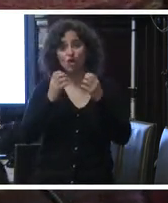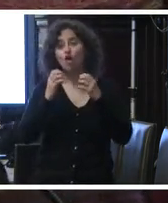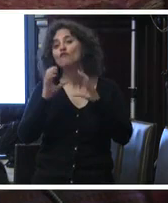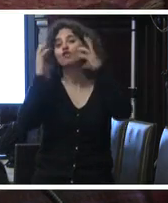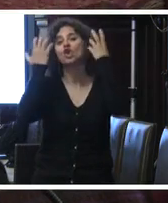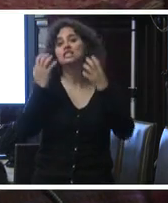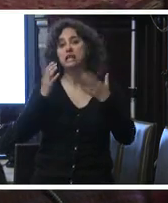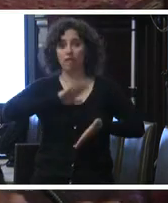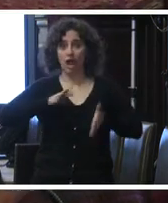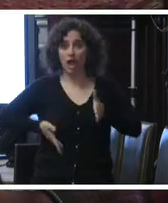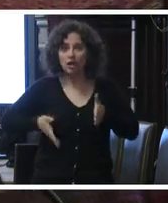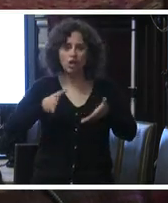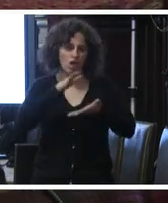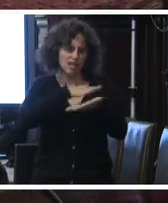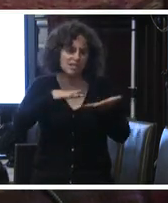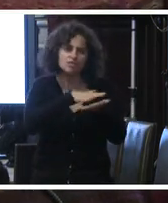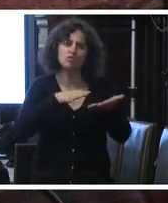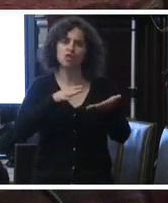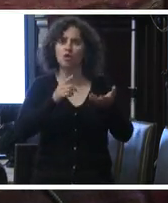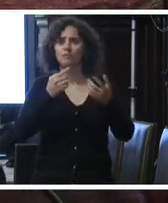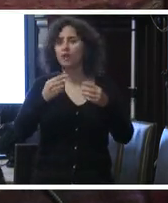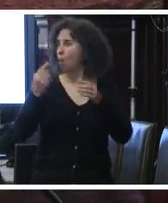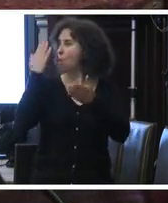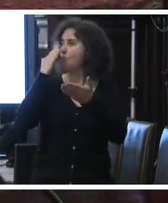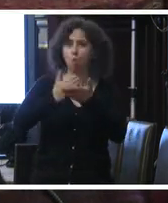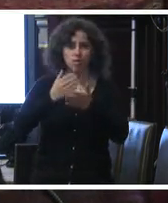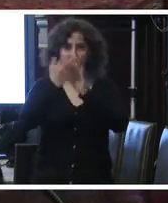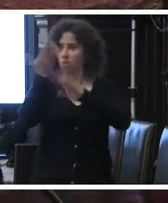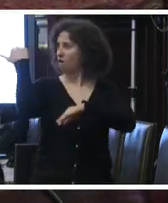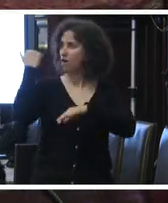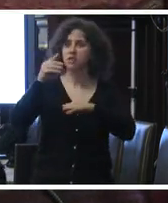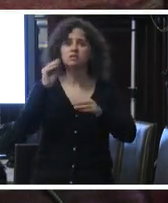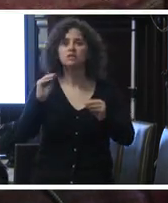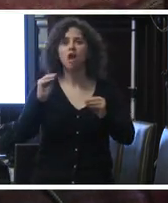en conflicto socioambiental. La última vez que le hicieron un ataque físico,